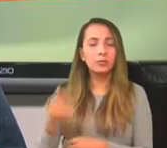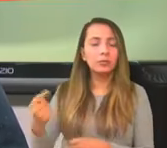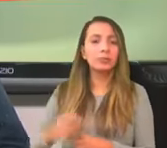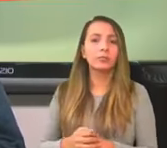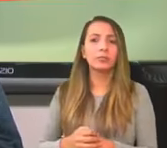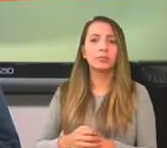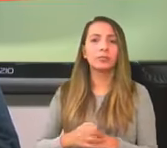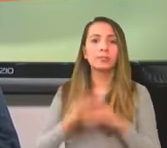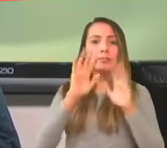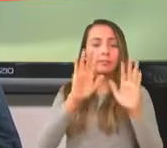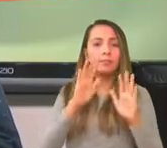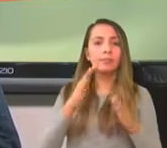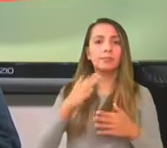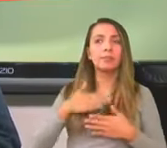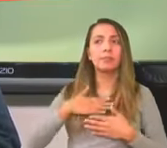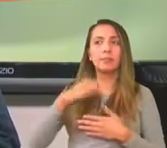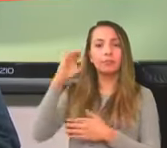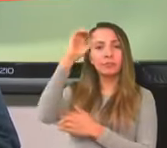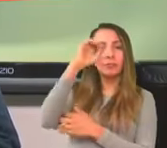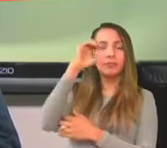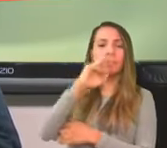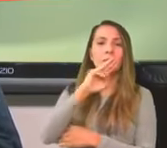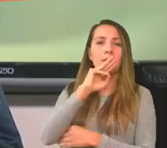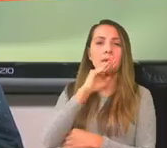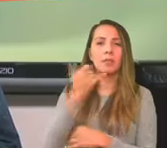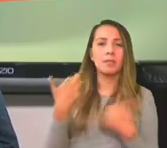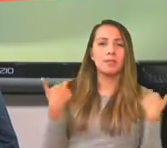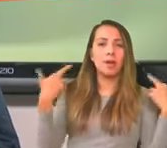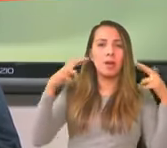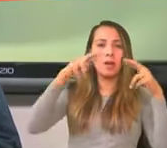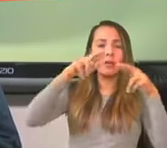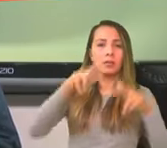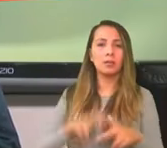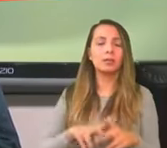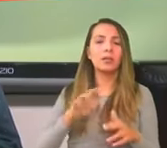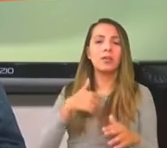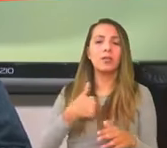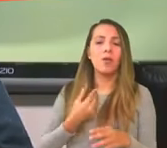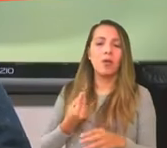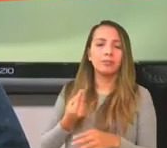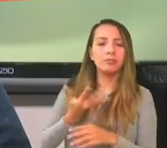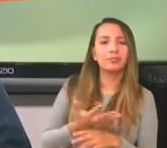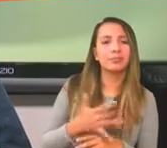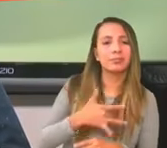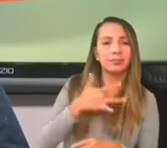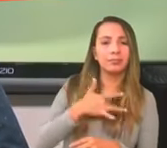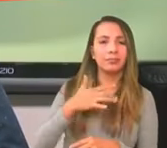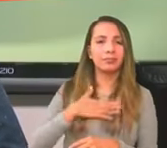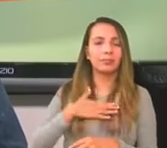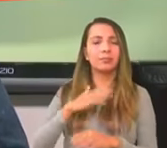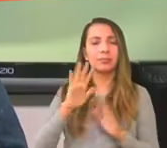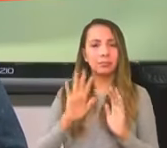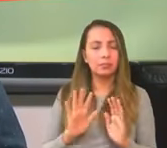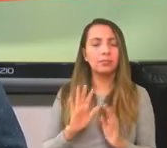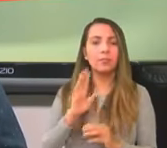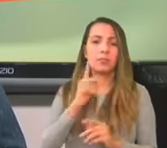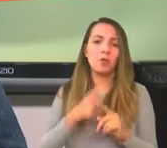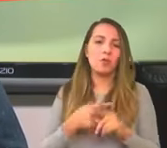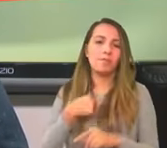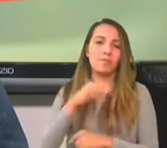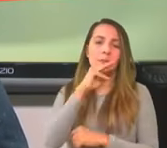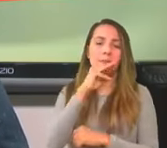Desde el punto de vista de madre y de docente, por ahí soy subjetiva. Desde el punto de vista de lo